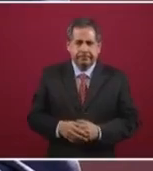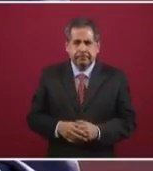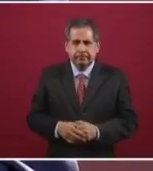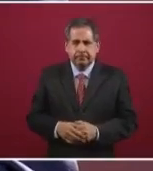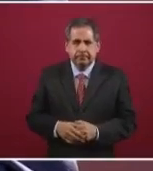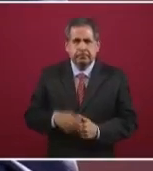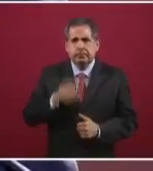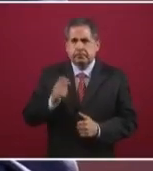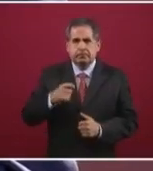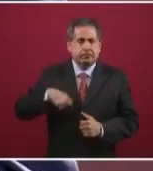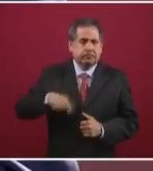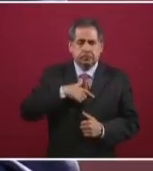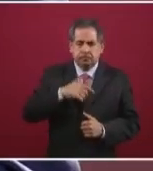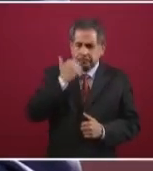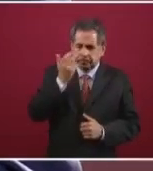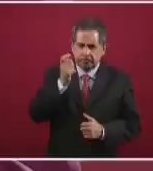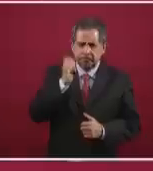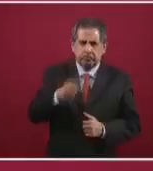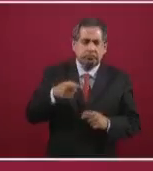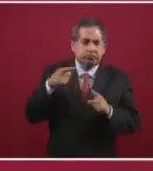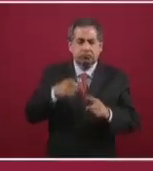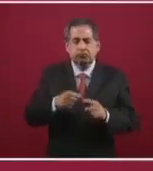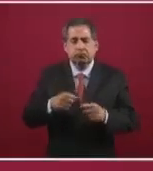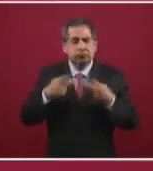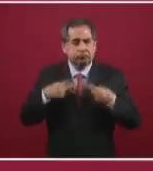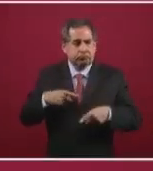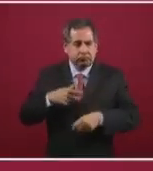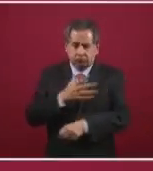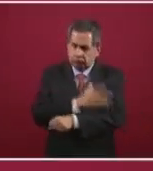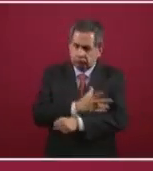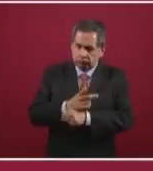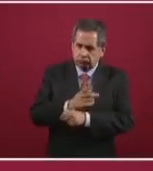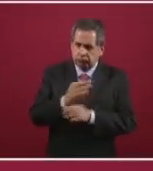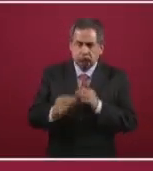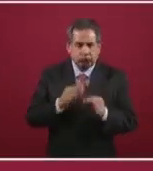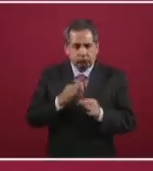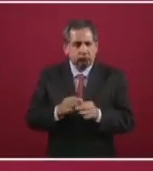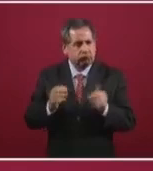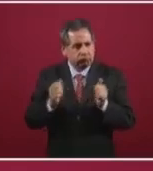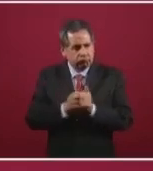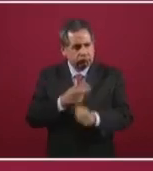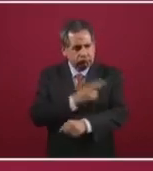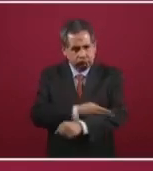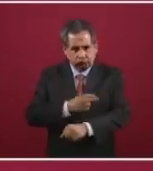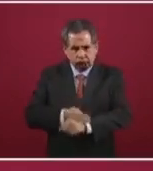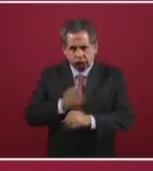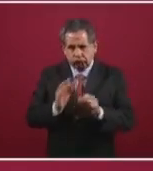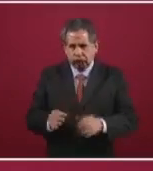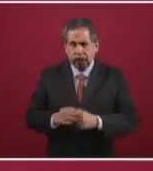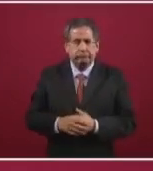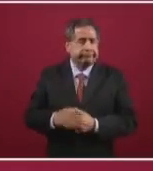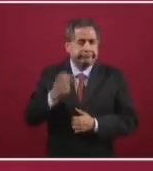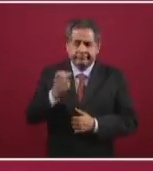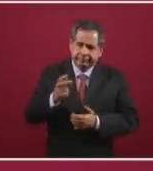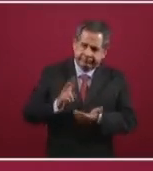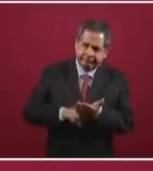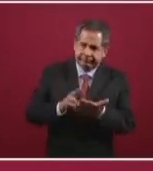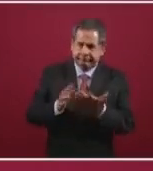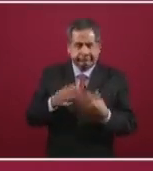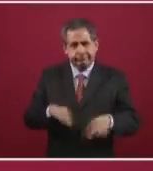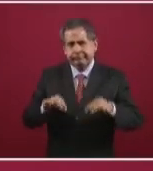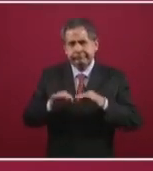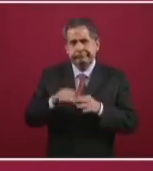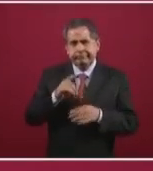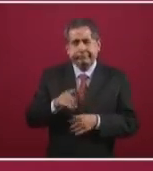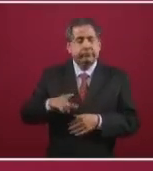Entonces, lo que queremos es gente honesta, gente honrada. Eso es fundamental.